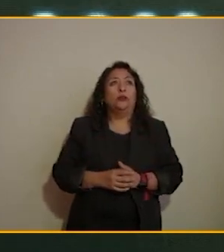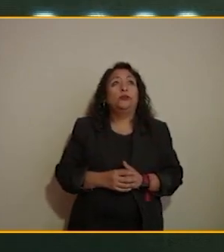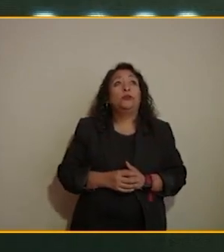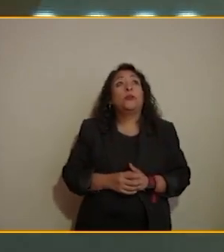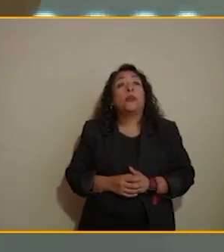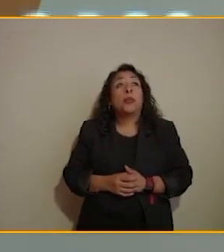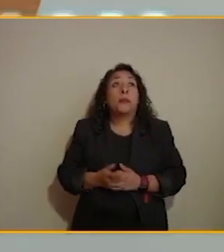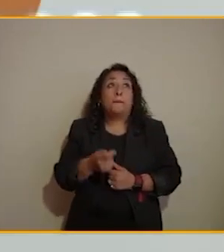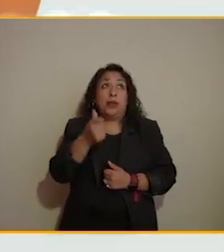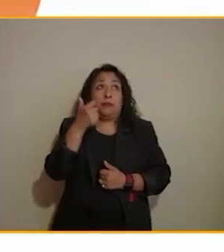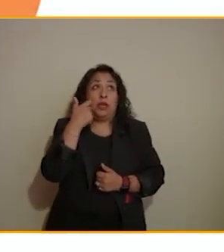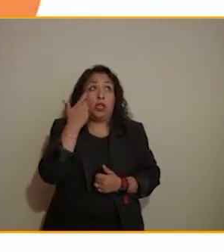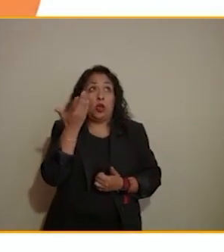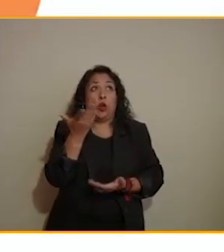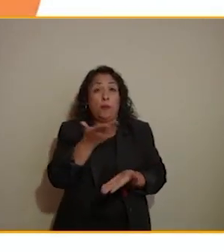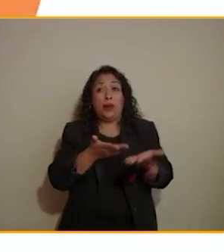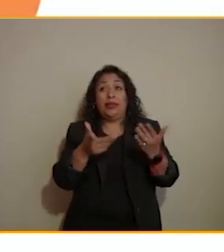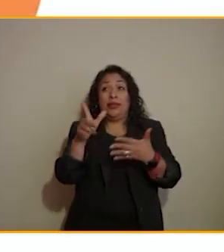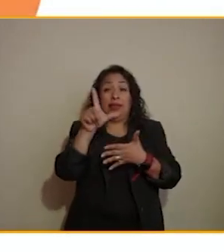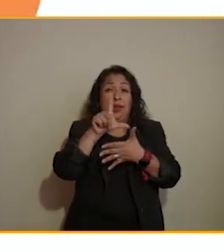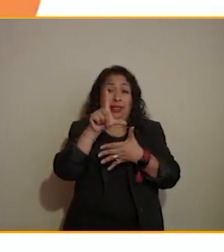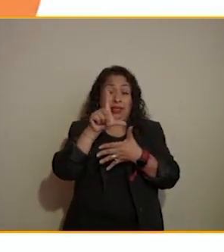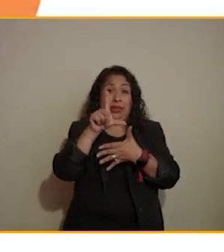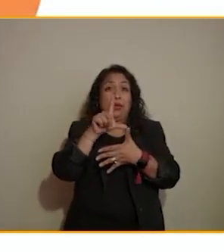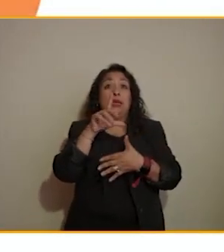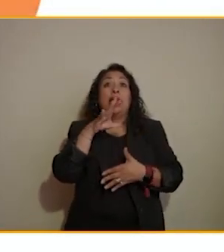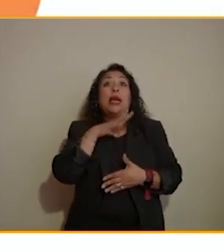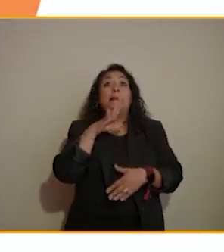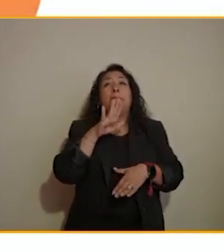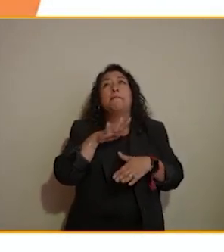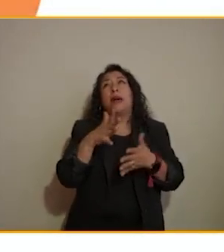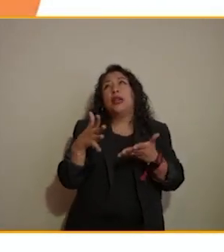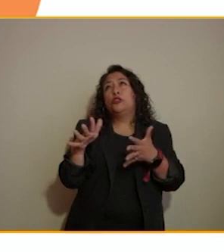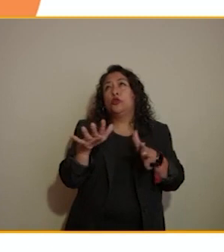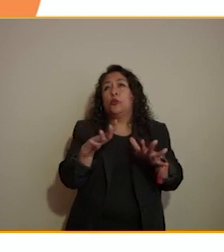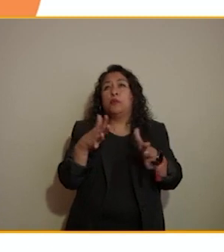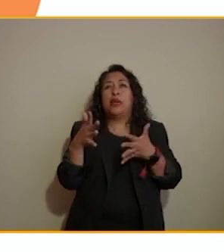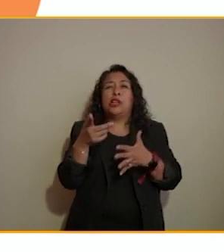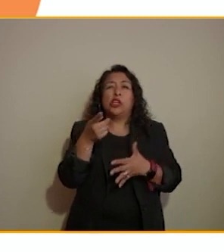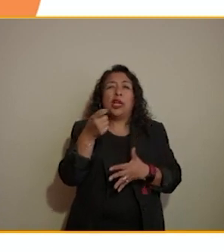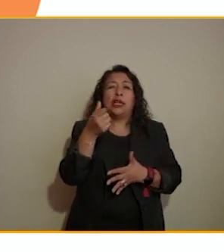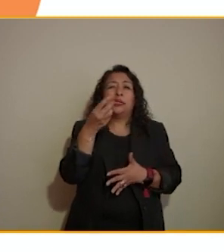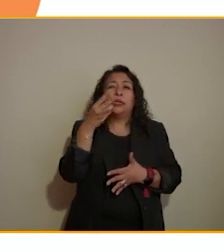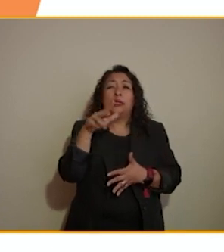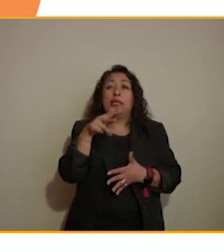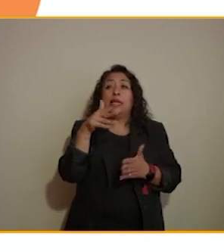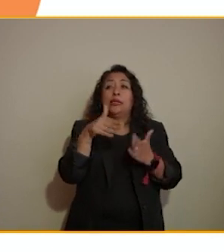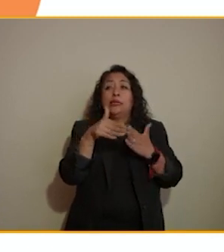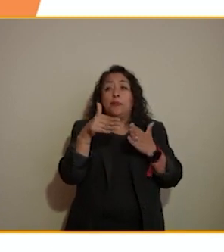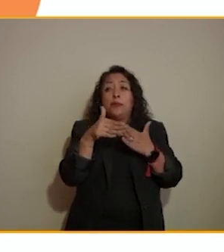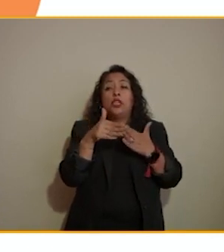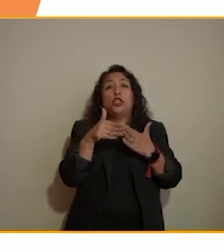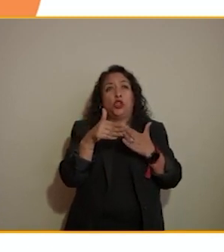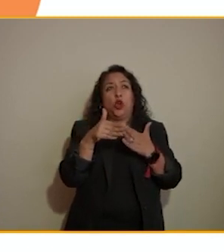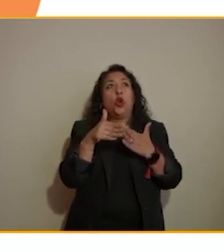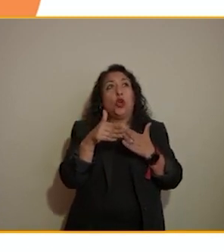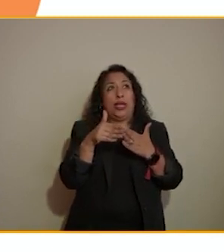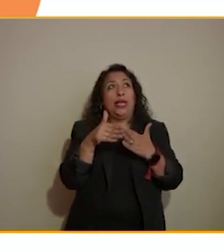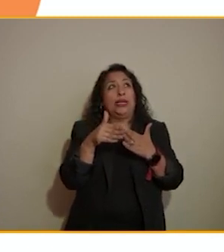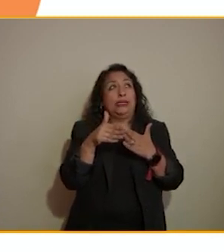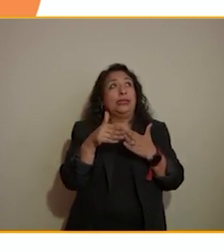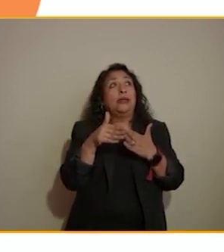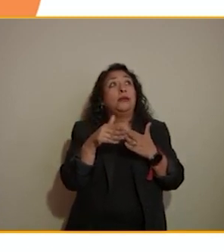lo primero que quiero compartirles es que en América Latina existen más o menos casi 13 millones de unidades económicas que